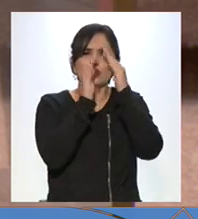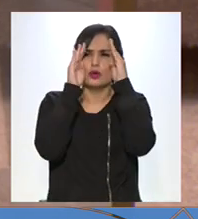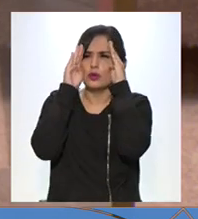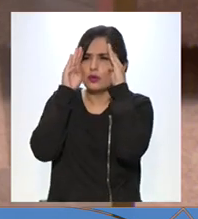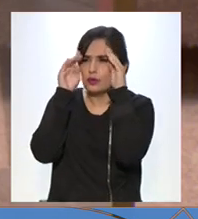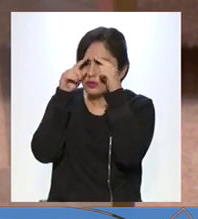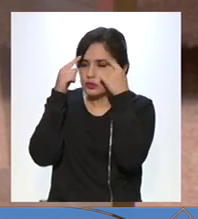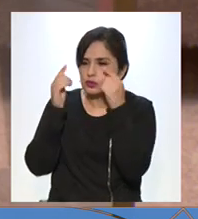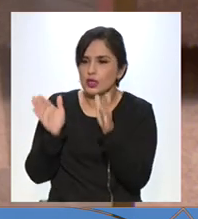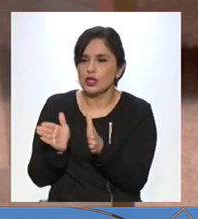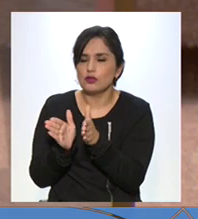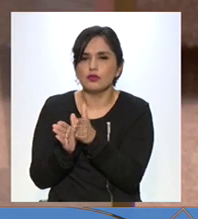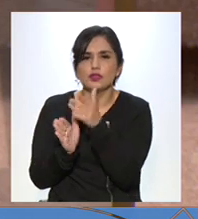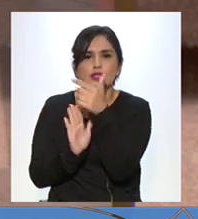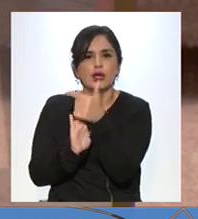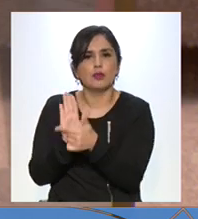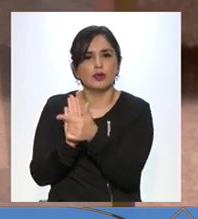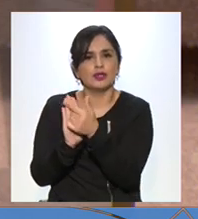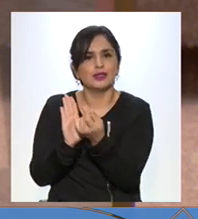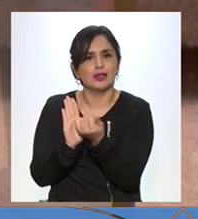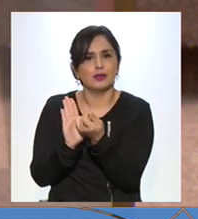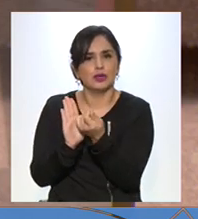de política monetaria y